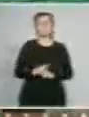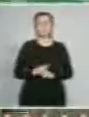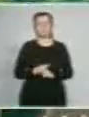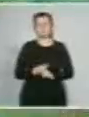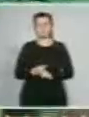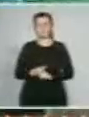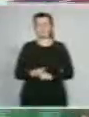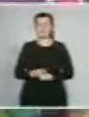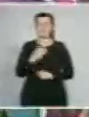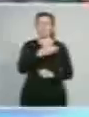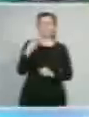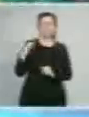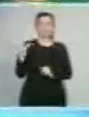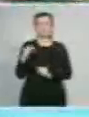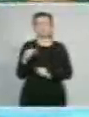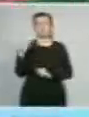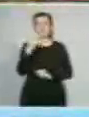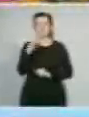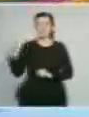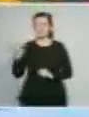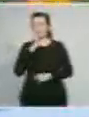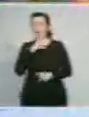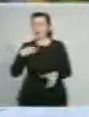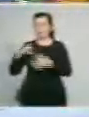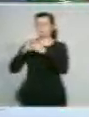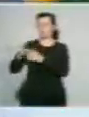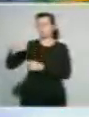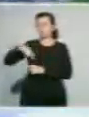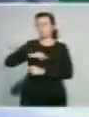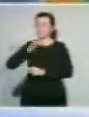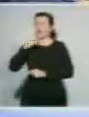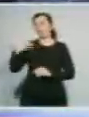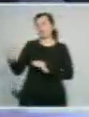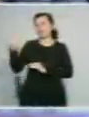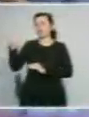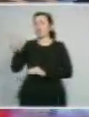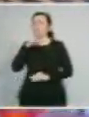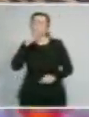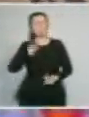Juanito Alcufa, Triqui Castilla, y ahora se lleva bien con nosotros. Pero no entiendo el motivo y no sé la